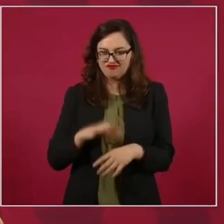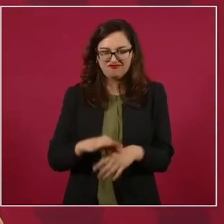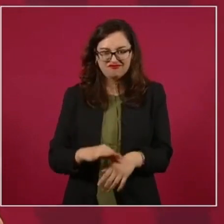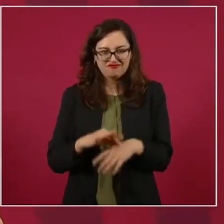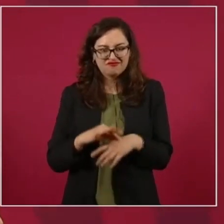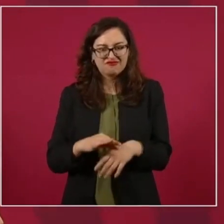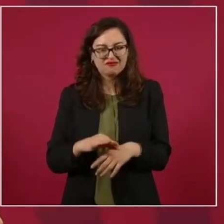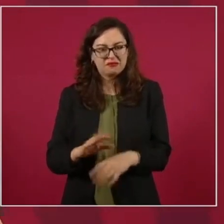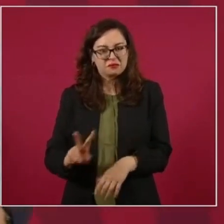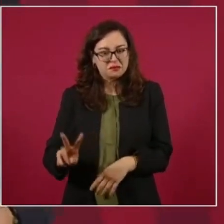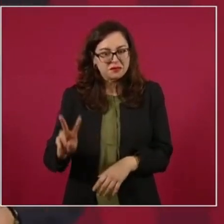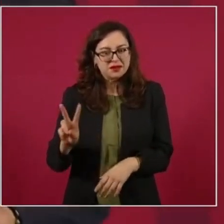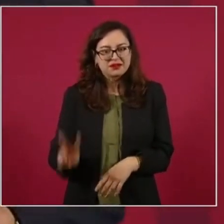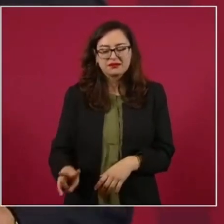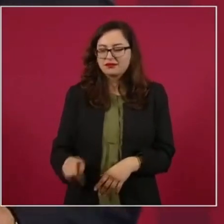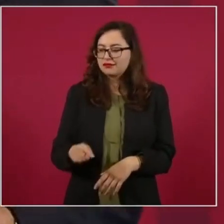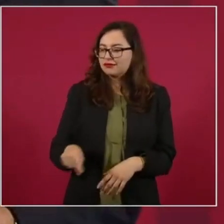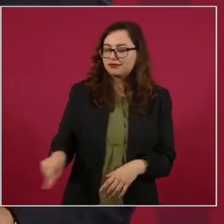No hay que